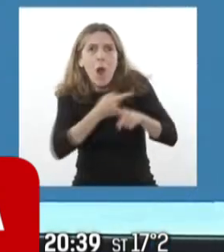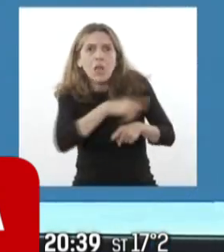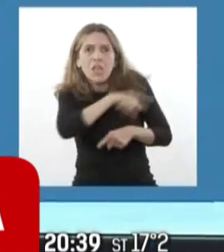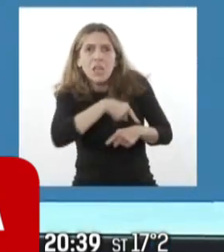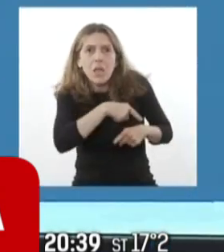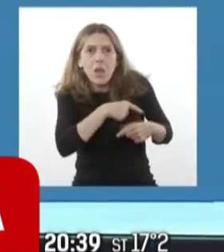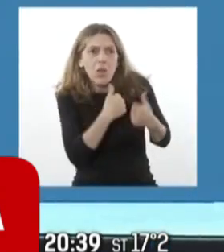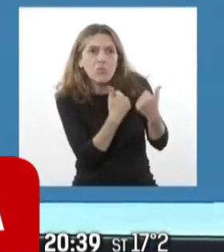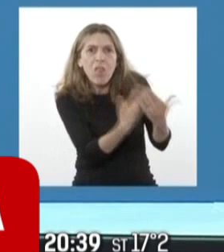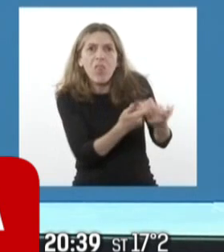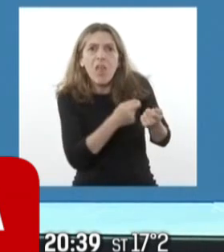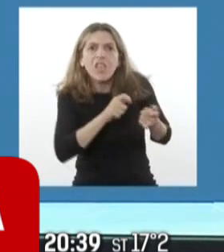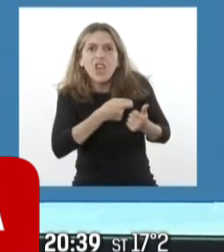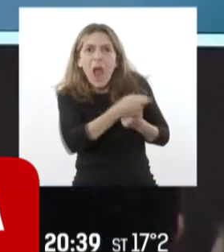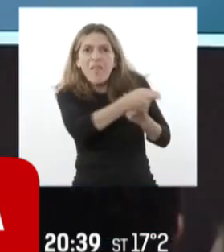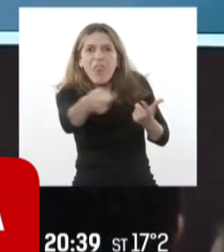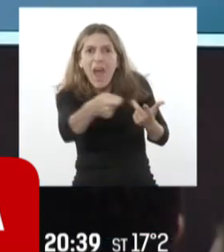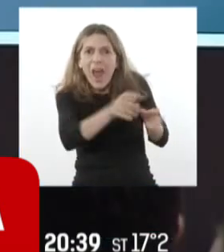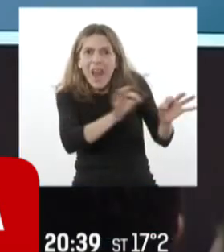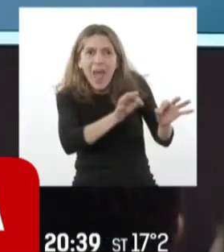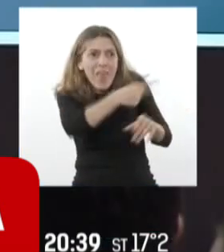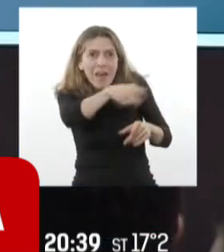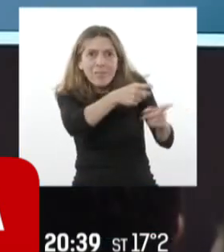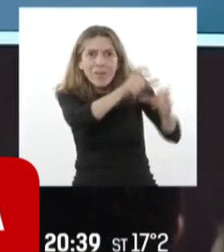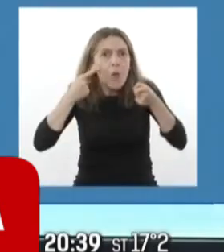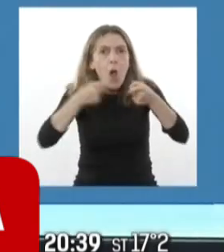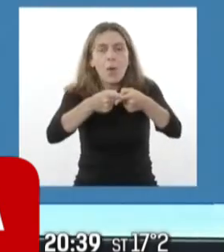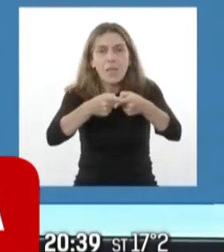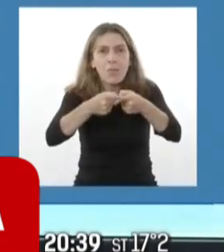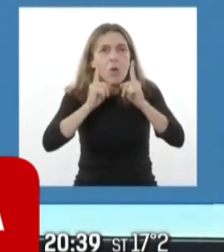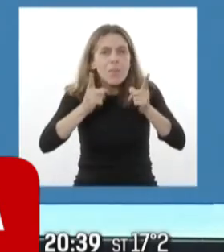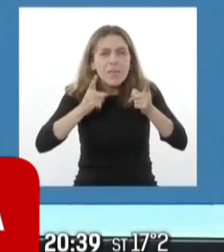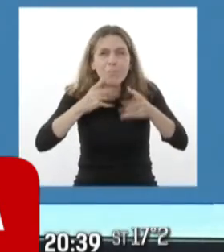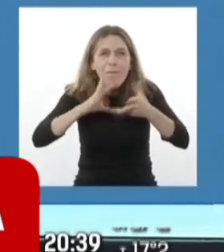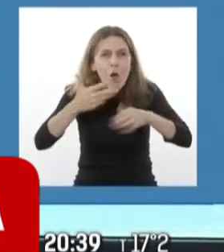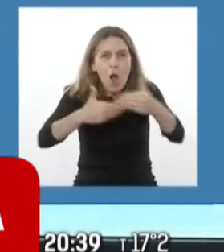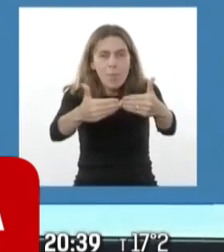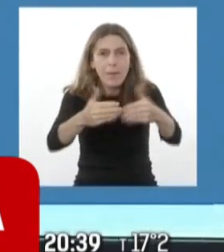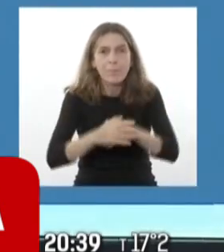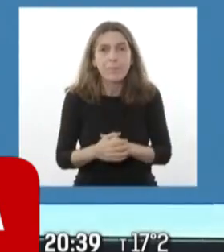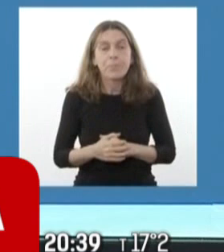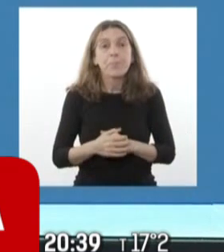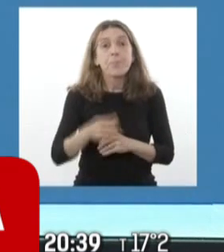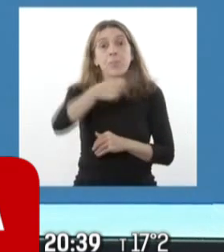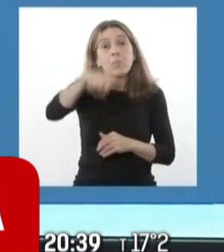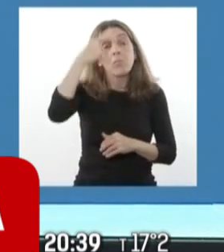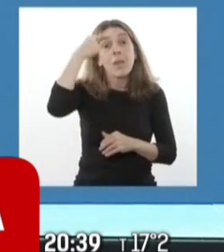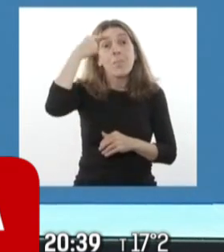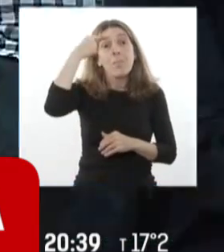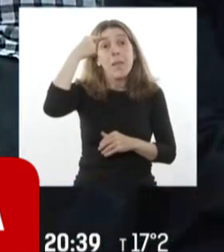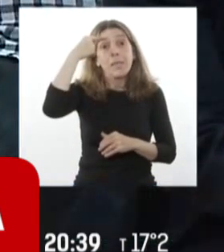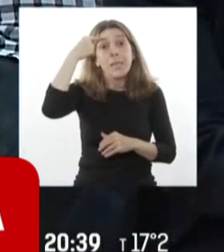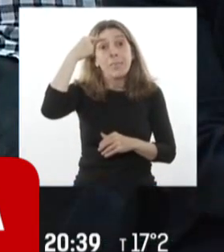fueron entregadas a la gente que lo necesitaba simplemente. Piensen ustedes que cuando